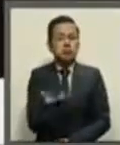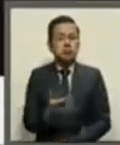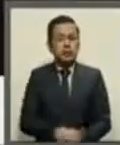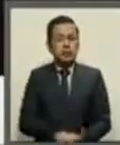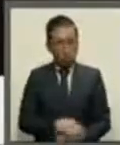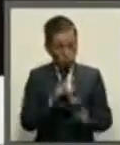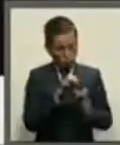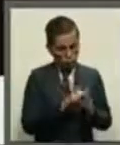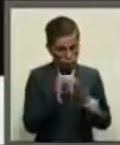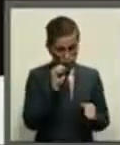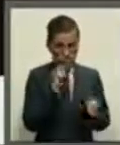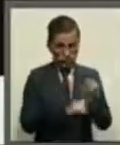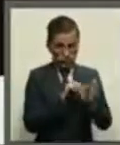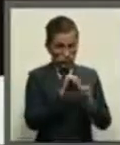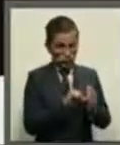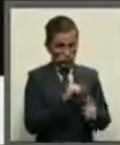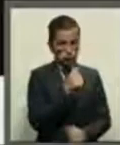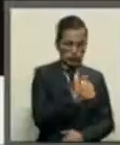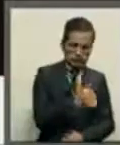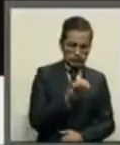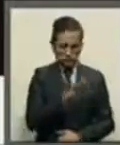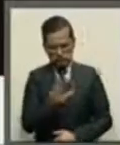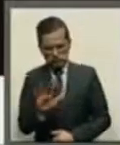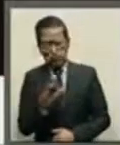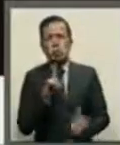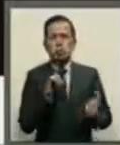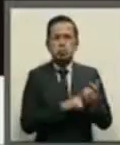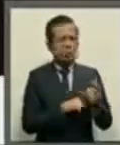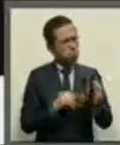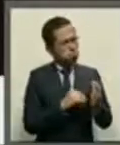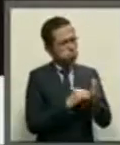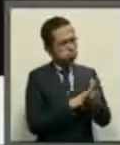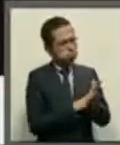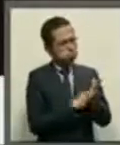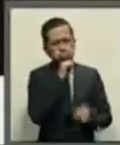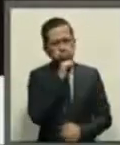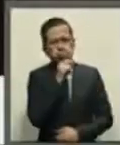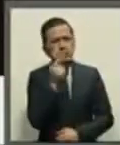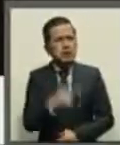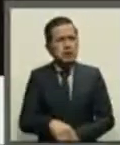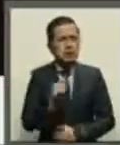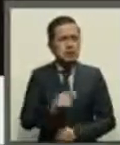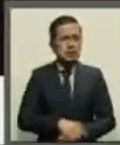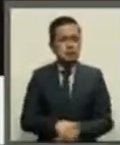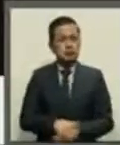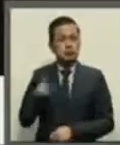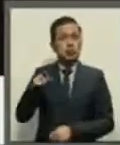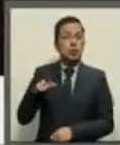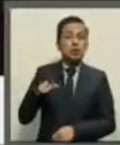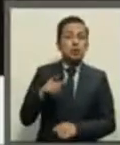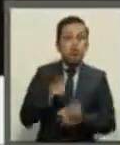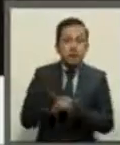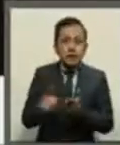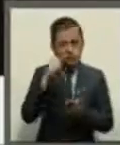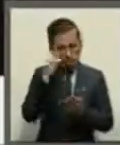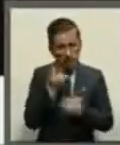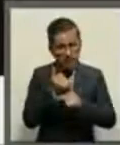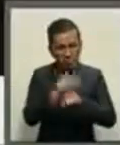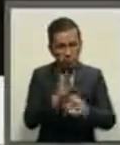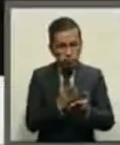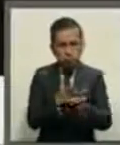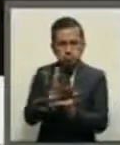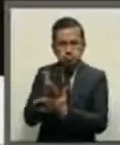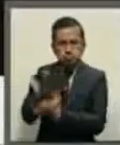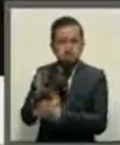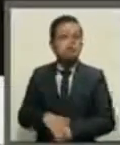constitucional establece el derecho fundamental a la información y, en consecuencia, obligación del Estado garantizarlo. Dicho